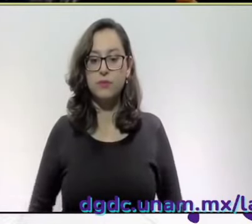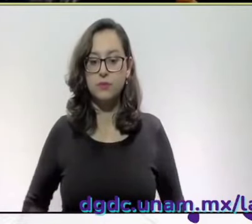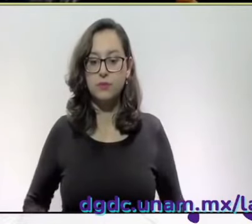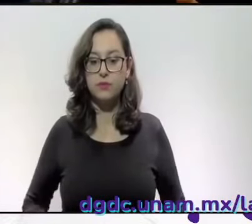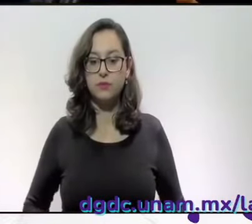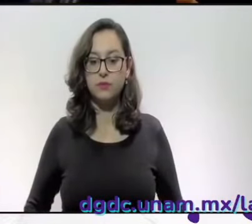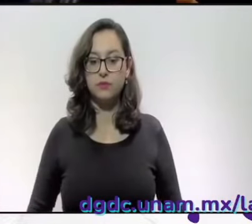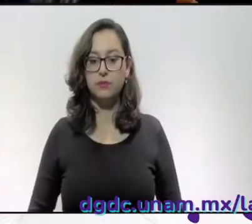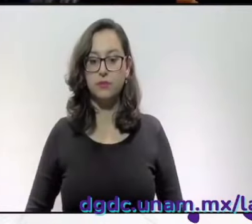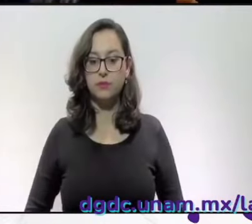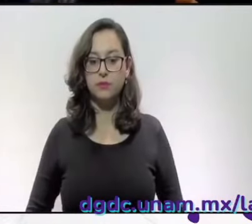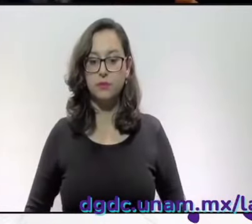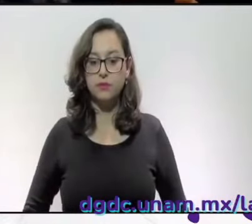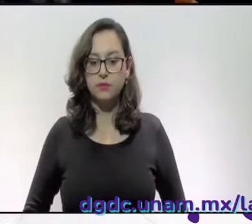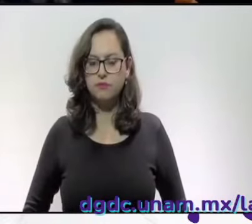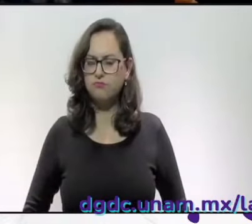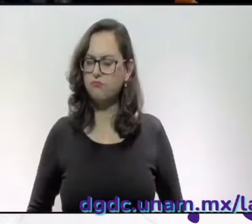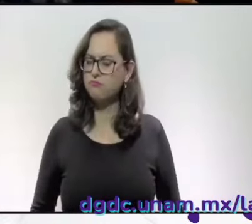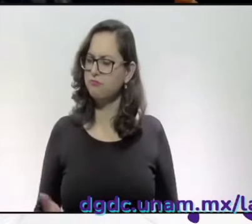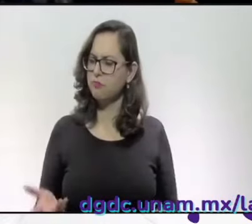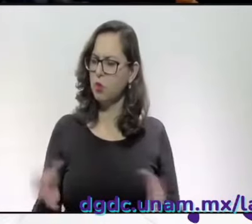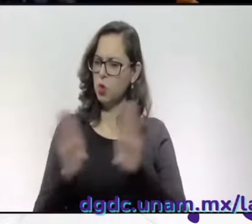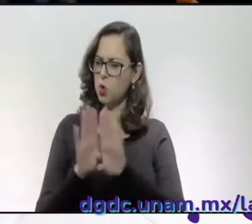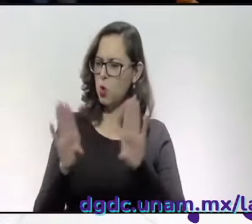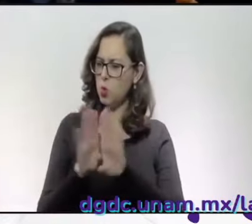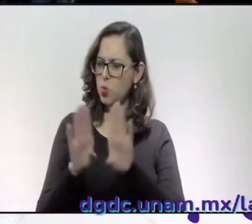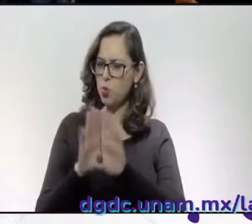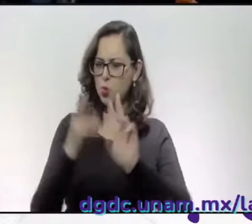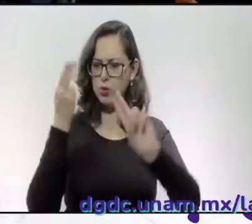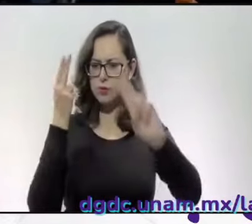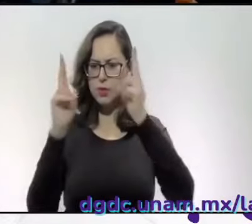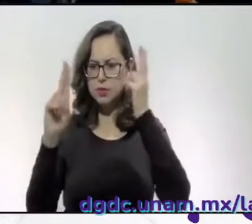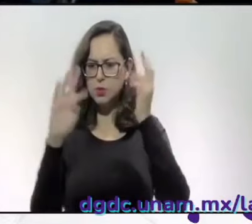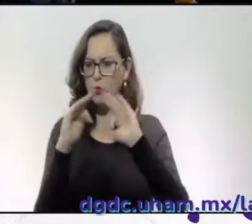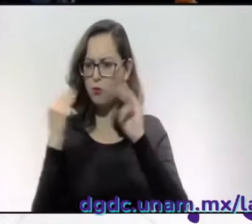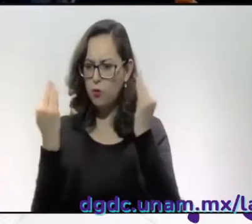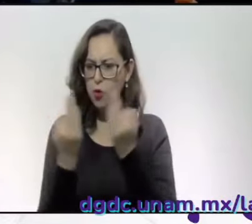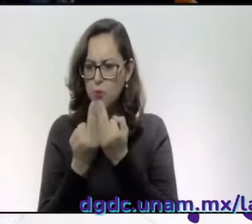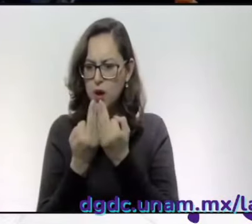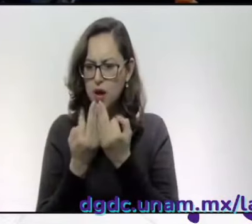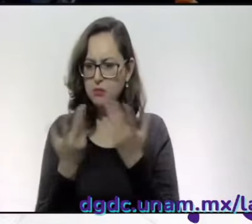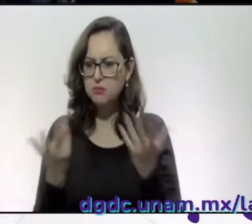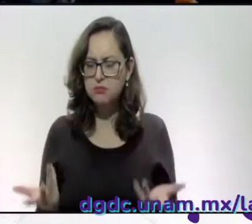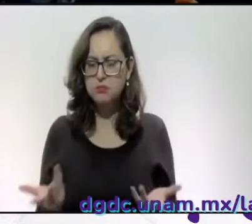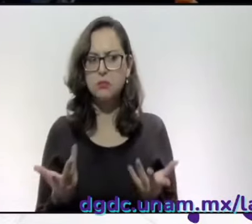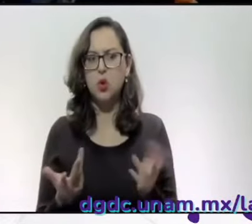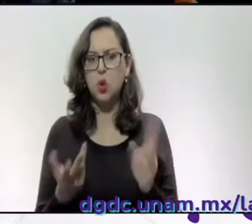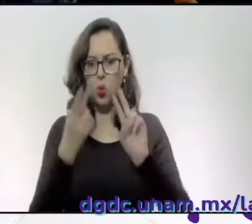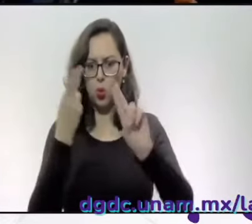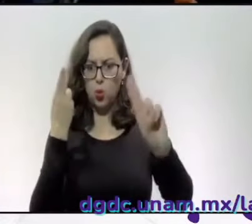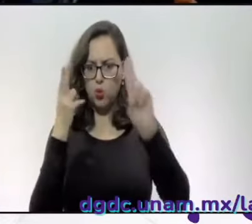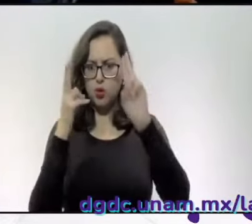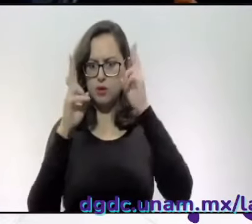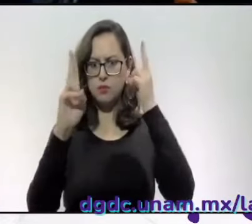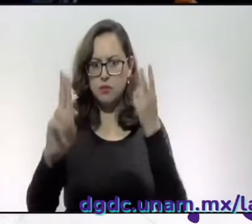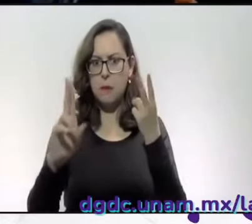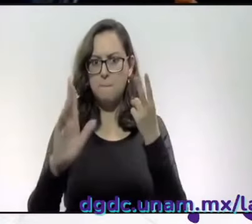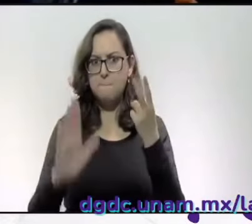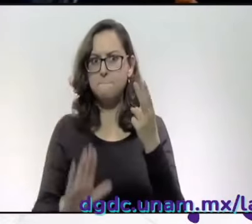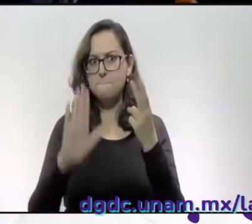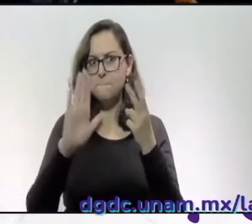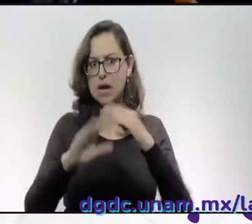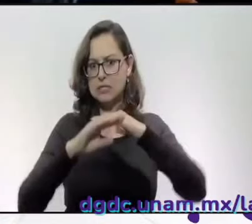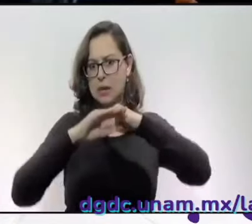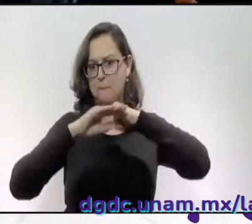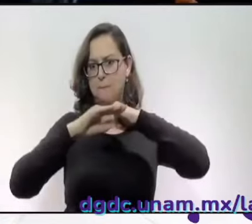Quedó muy clara la pregunta. Las teorías de la forma del universo, ¿a qué se refiere con eso? Como mencionamos, el universo parece ser que es a gran escala plano. No sabemos